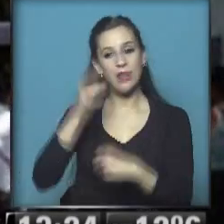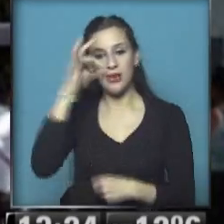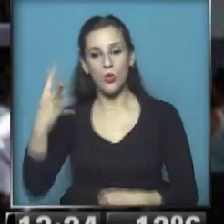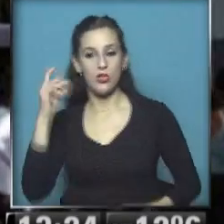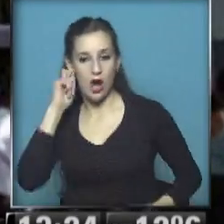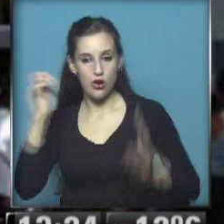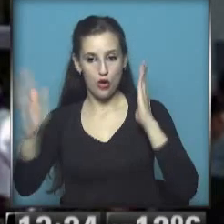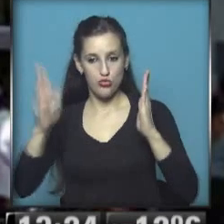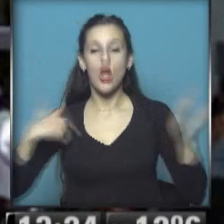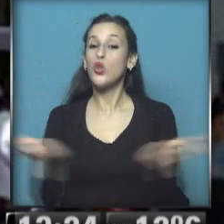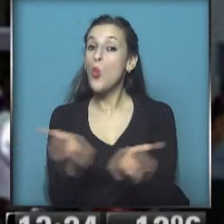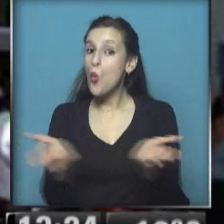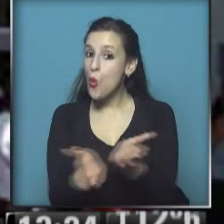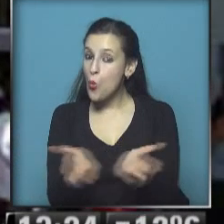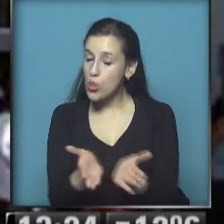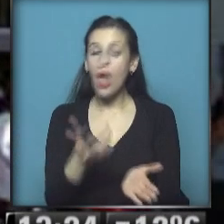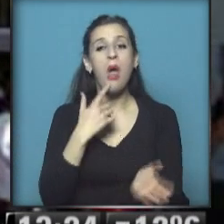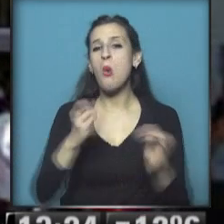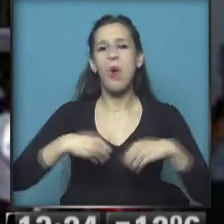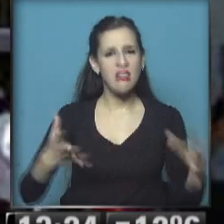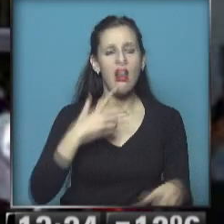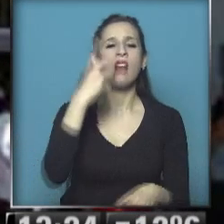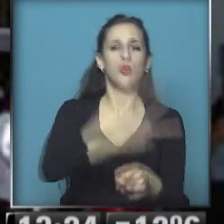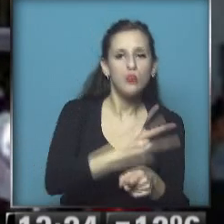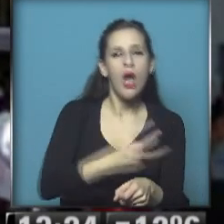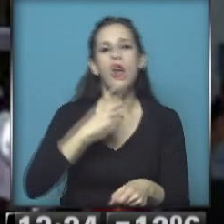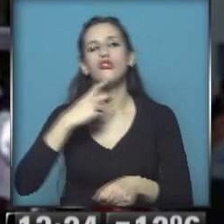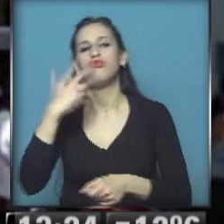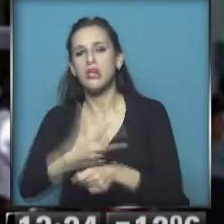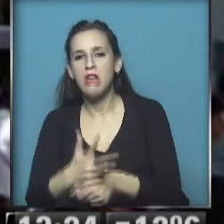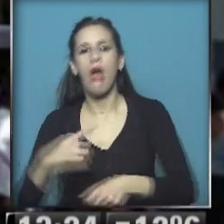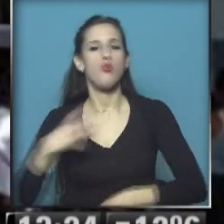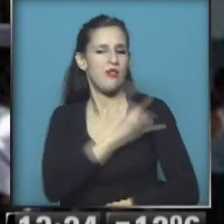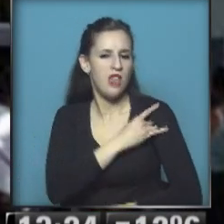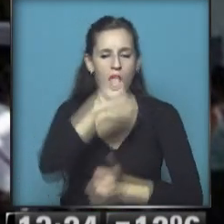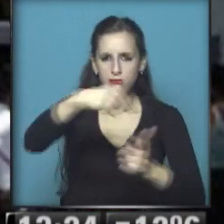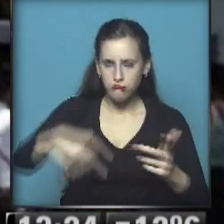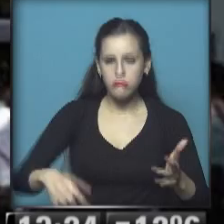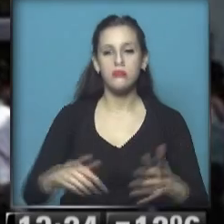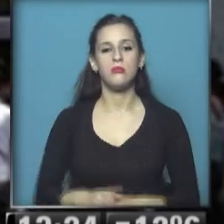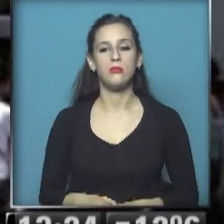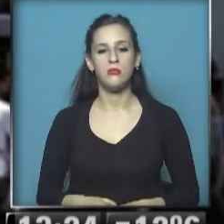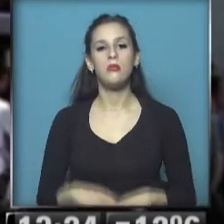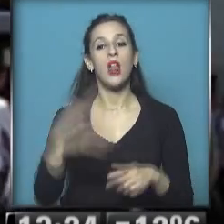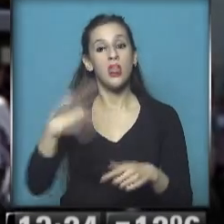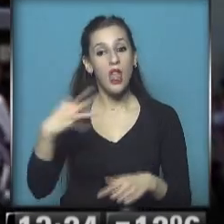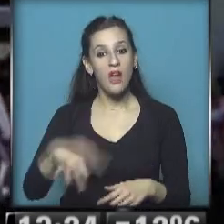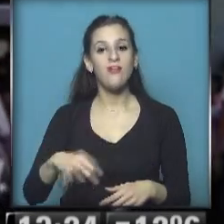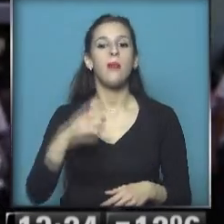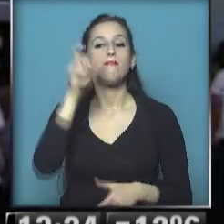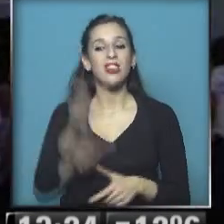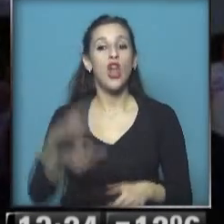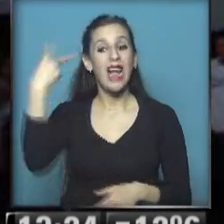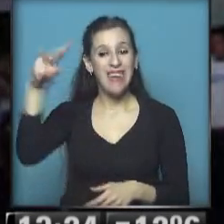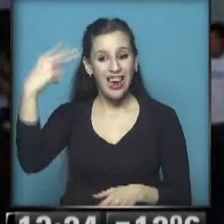que estudian si en cualquier nivel educativo dni argentino naturaleza cinco años residencia para los extranjeros